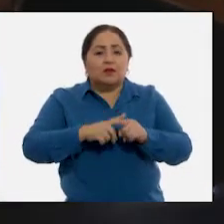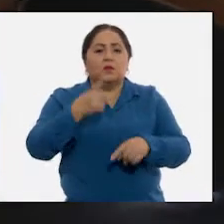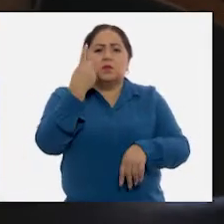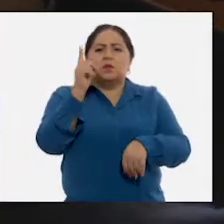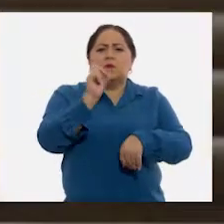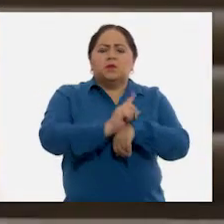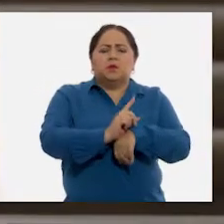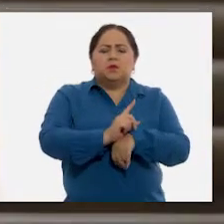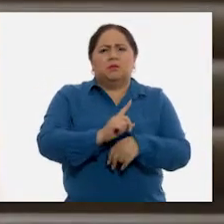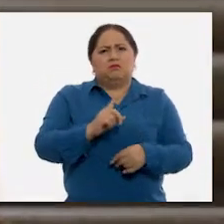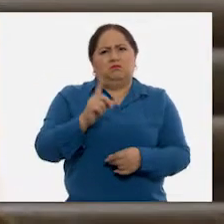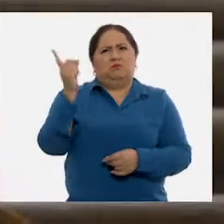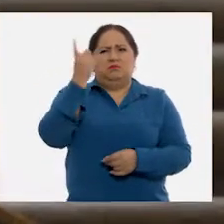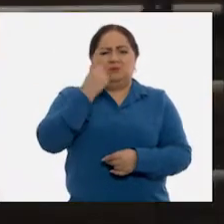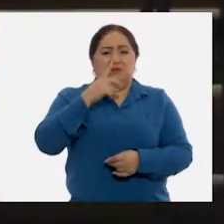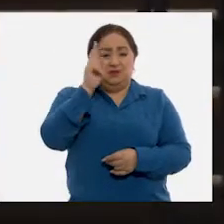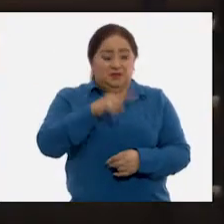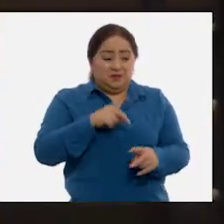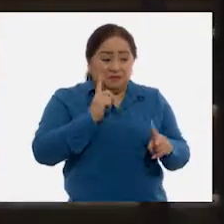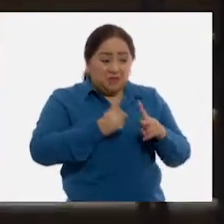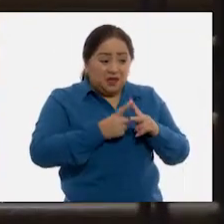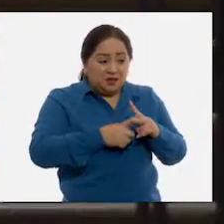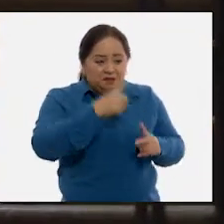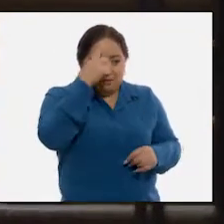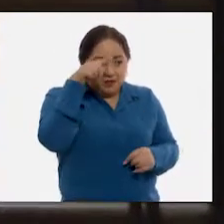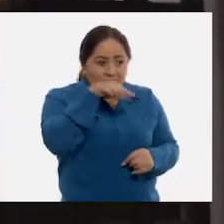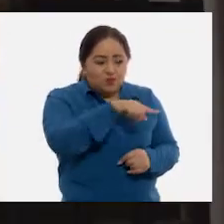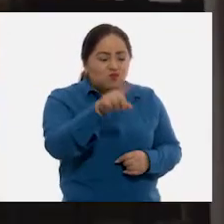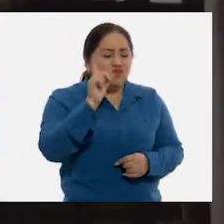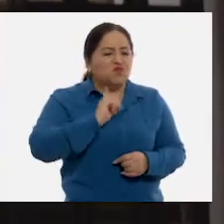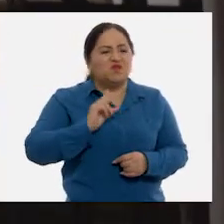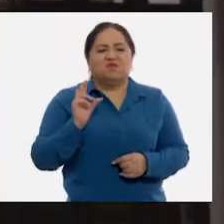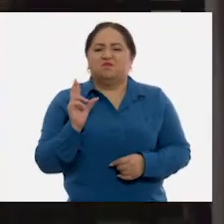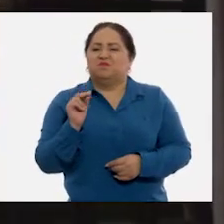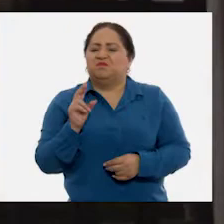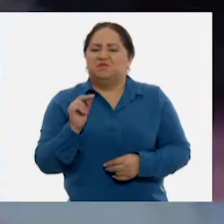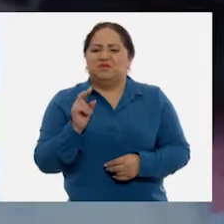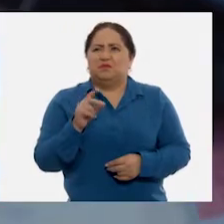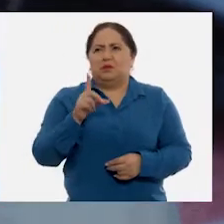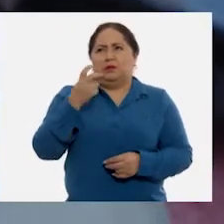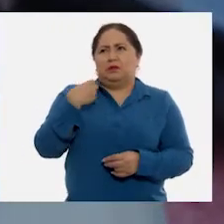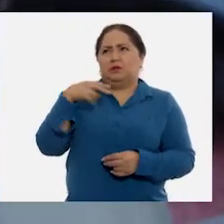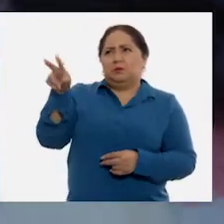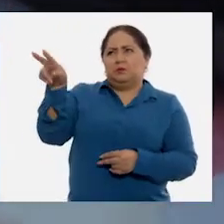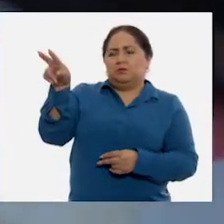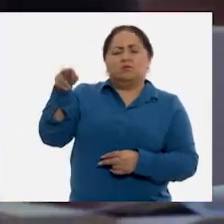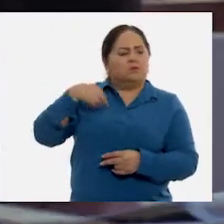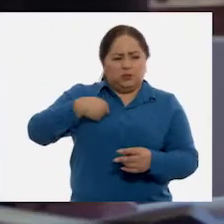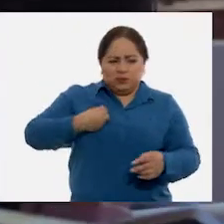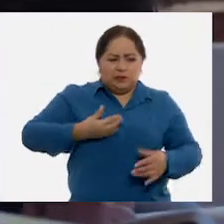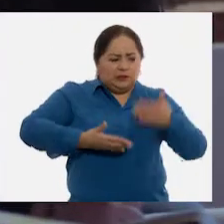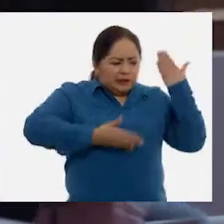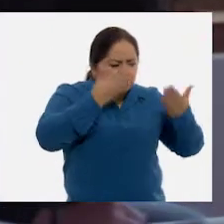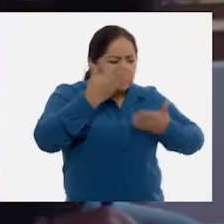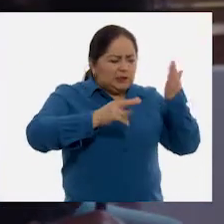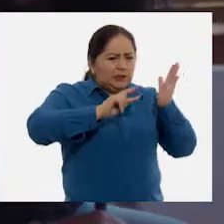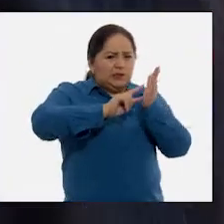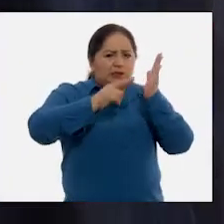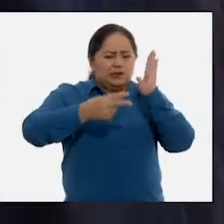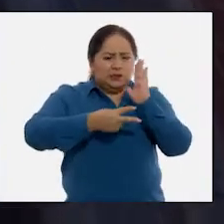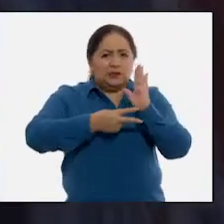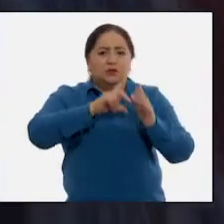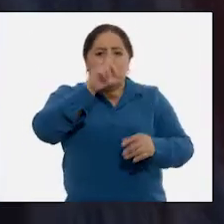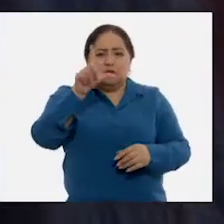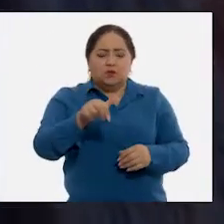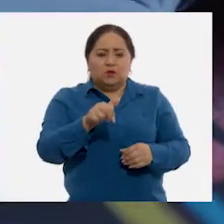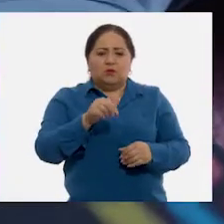día alguien me dijo: las matemáticas no son para mujeres. Así que decidí estudiar ingeniería en energía y